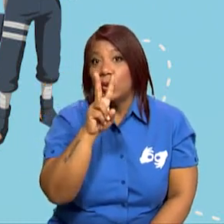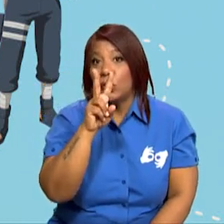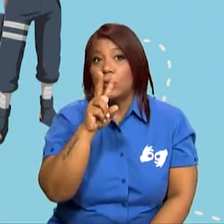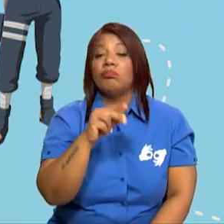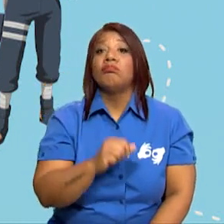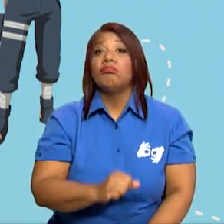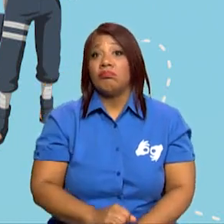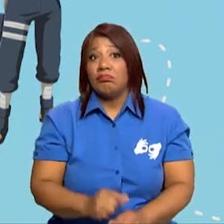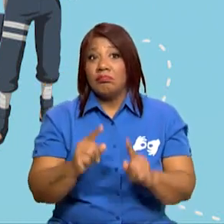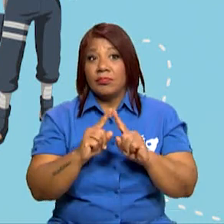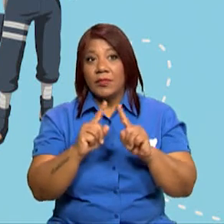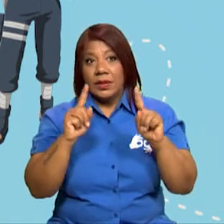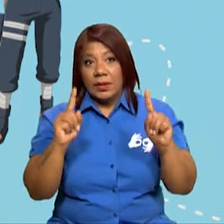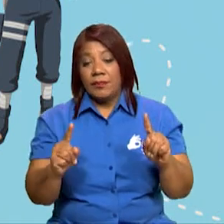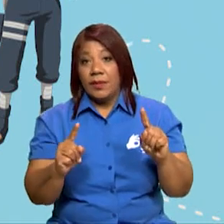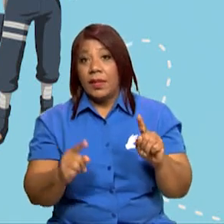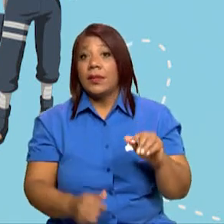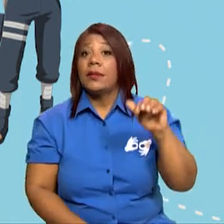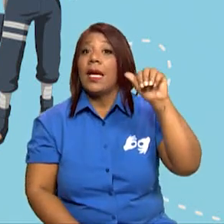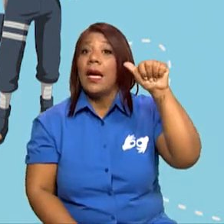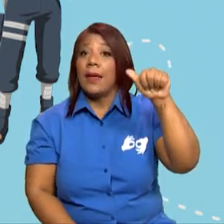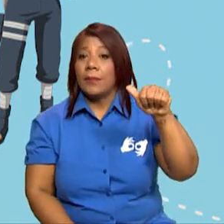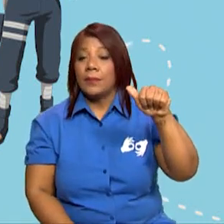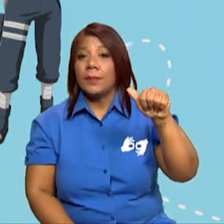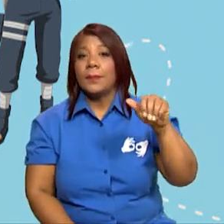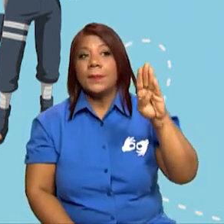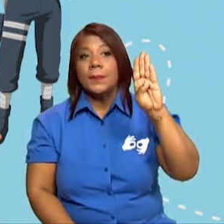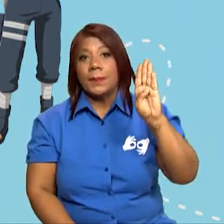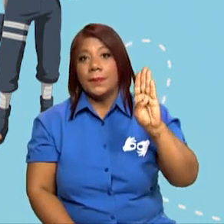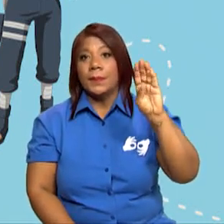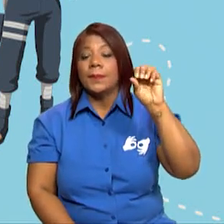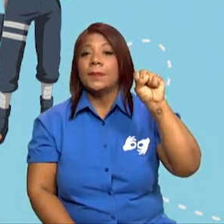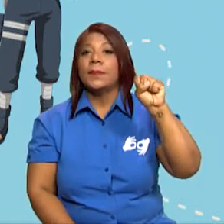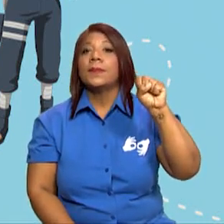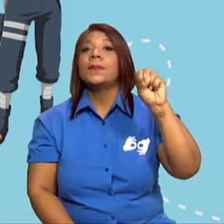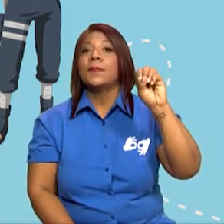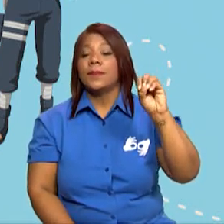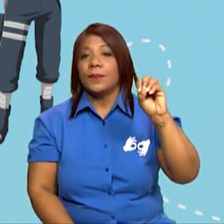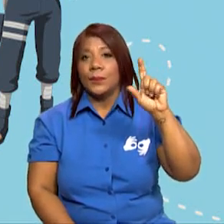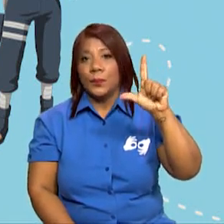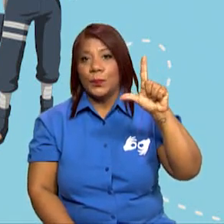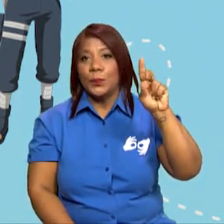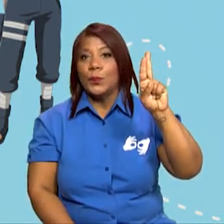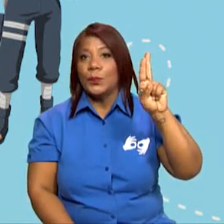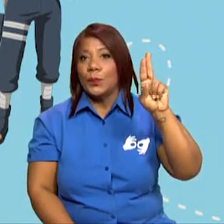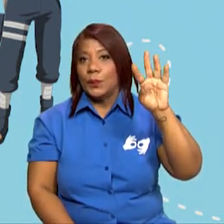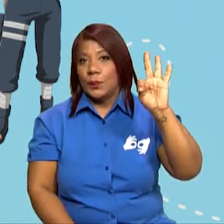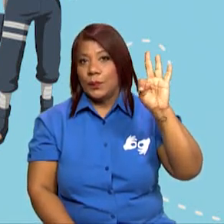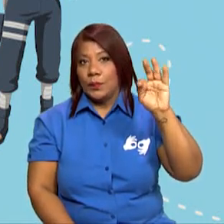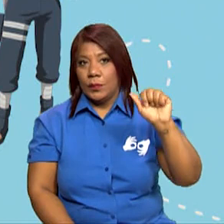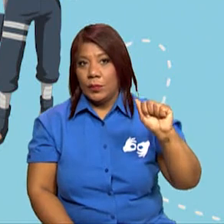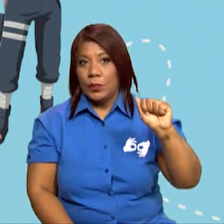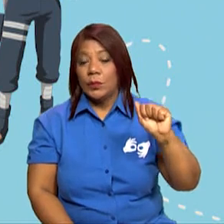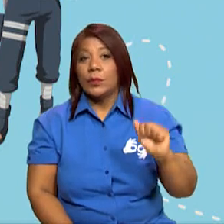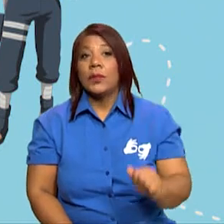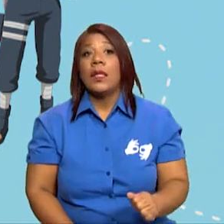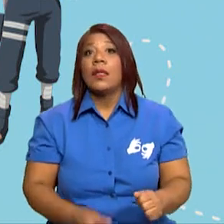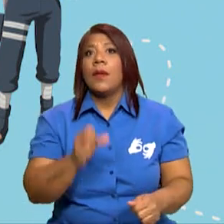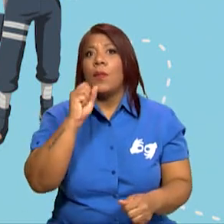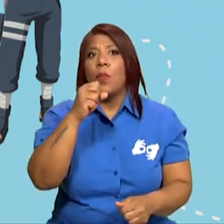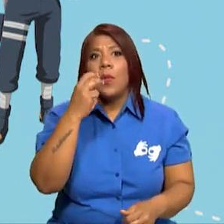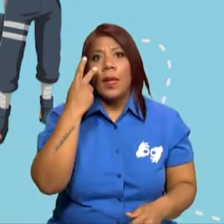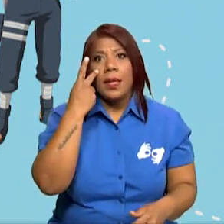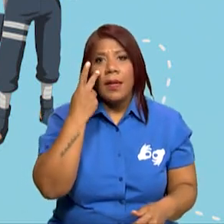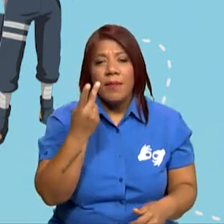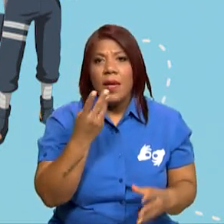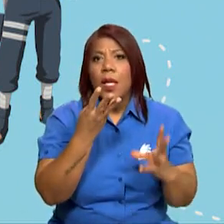es el número de veces que se repite el valor o el dato. Y luego tenemos la frecuencia relativa, que se puede expresar